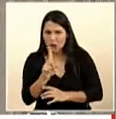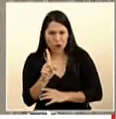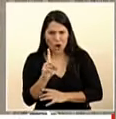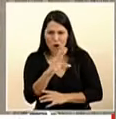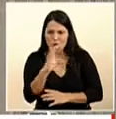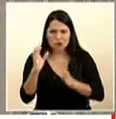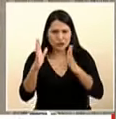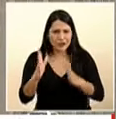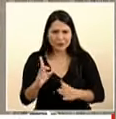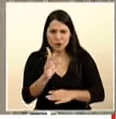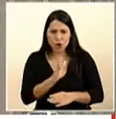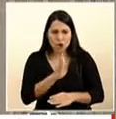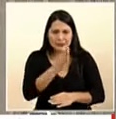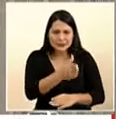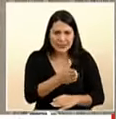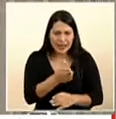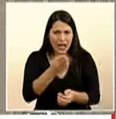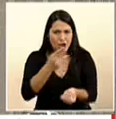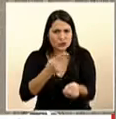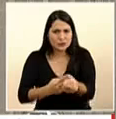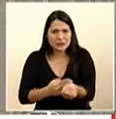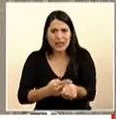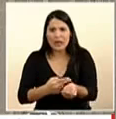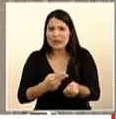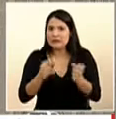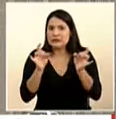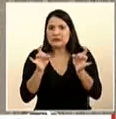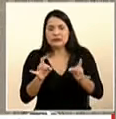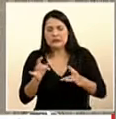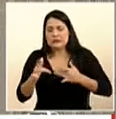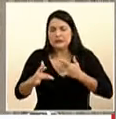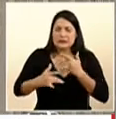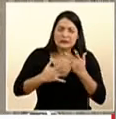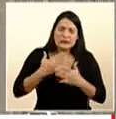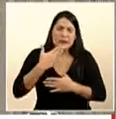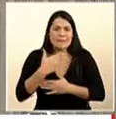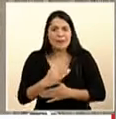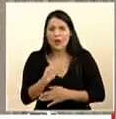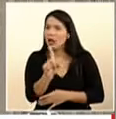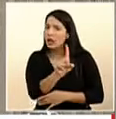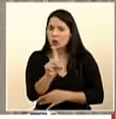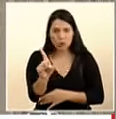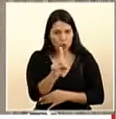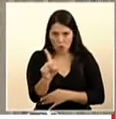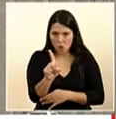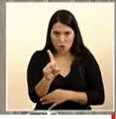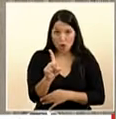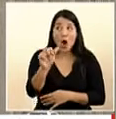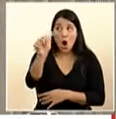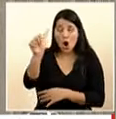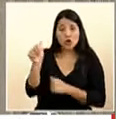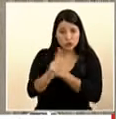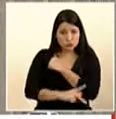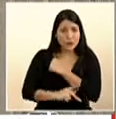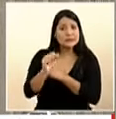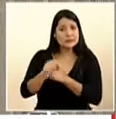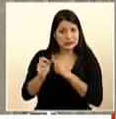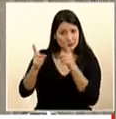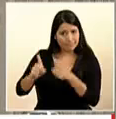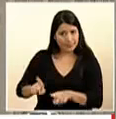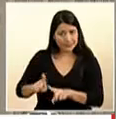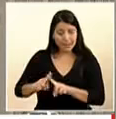sucediendo en otros países en nuestro país todavía estamos siguiendo la estrategia de detección temprana con una